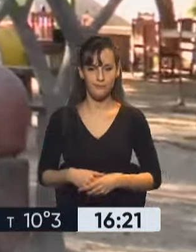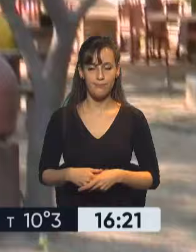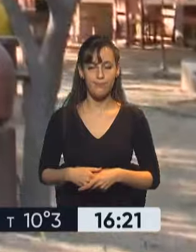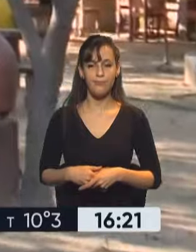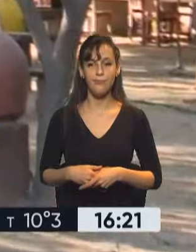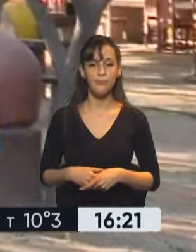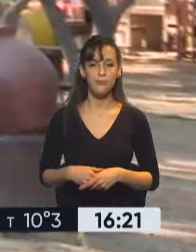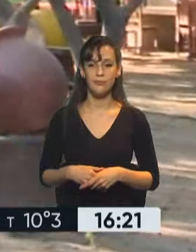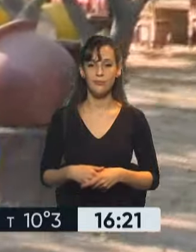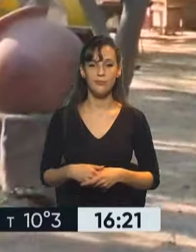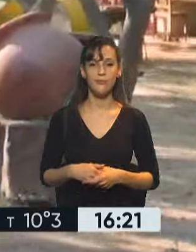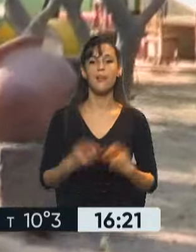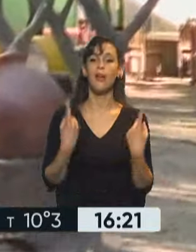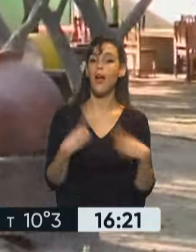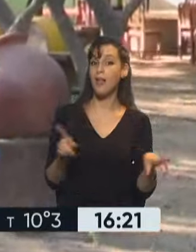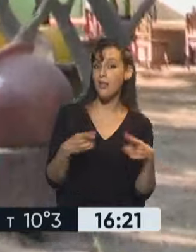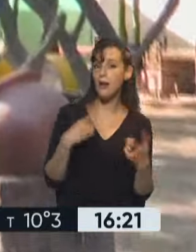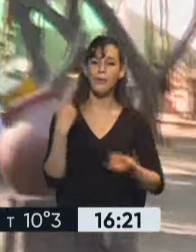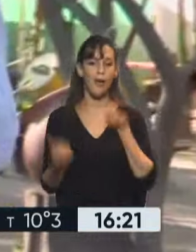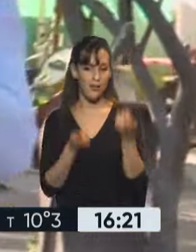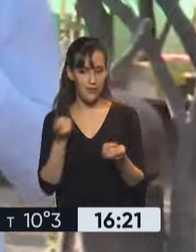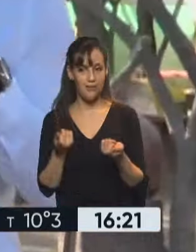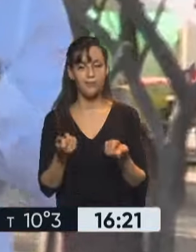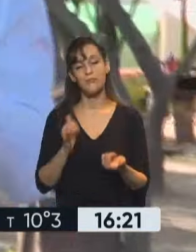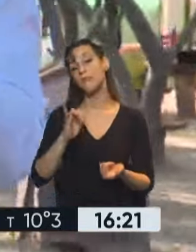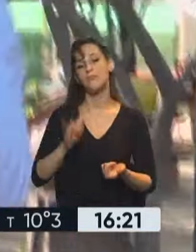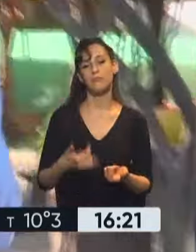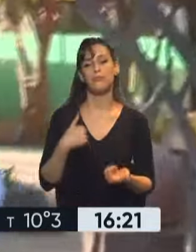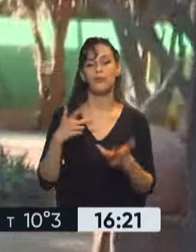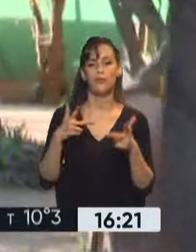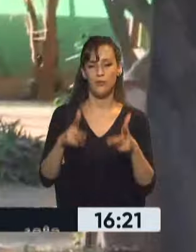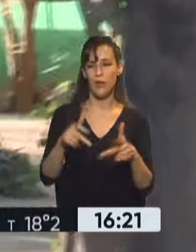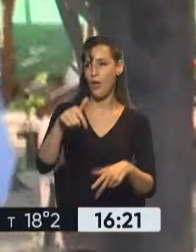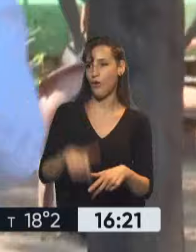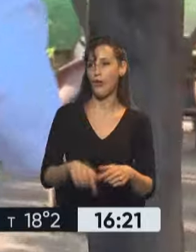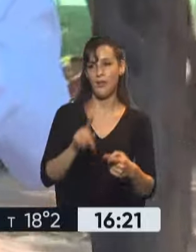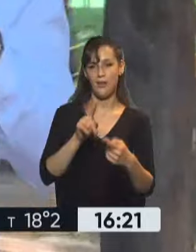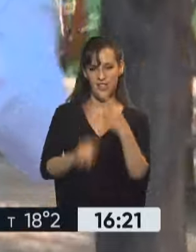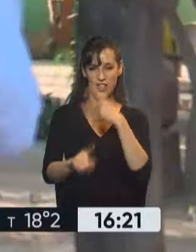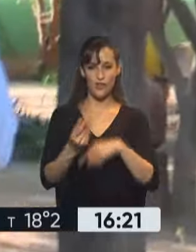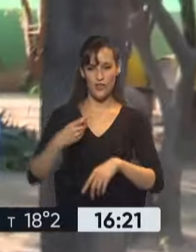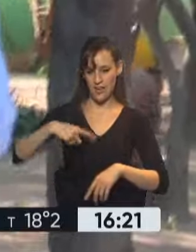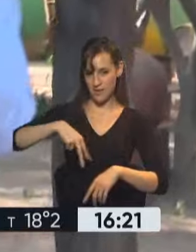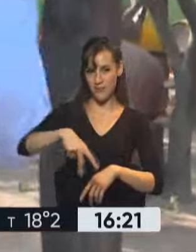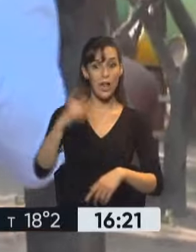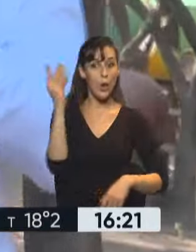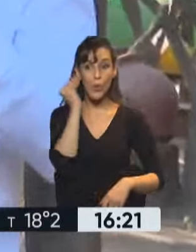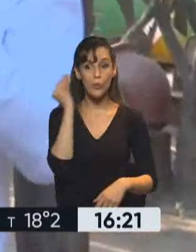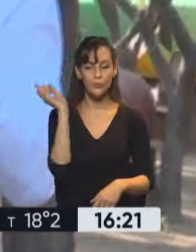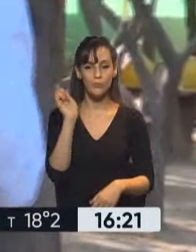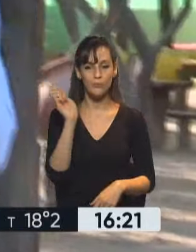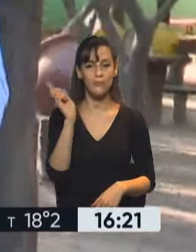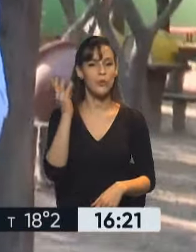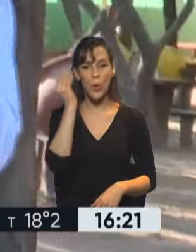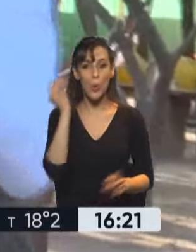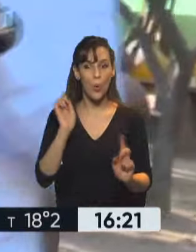Cantas y bailas. Cantan y baila, muy bien. Les digo esto, como decimos, estamos haciendo en vivo, estamos caminando. He perdido el retorno, no te escucho, así